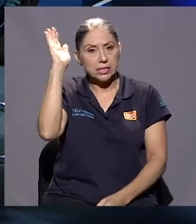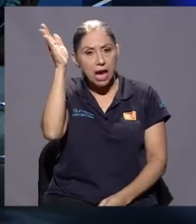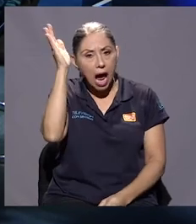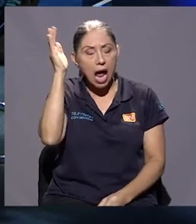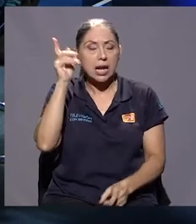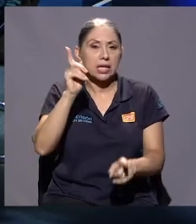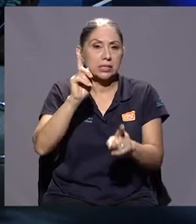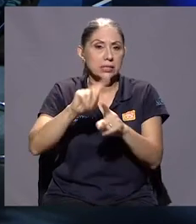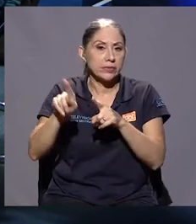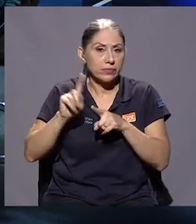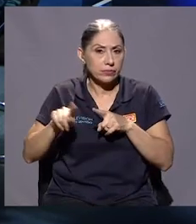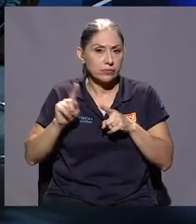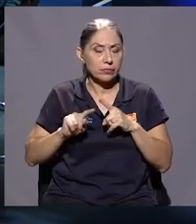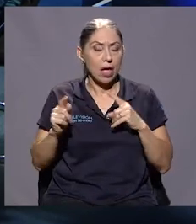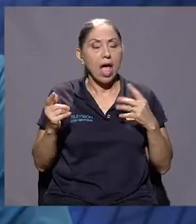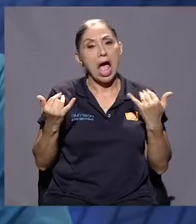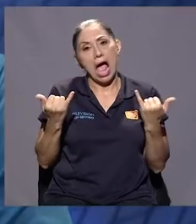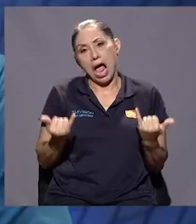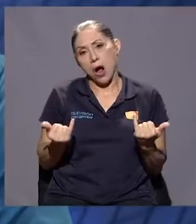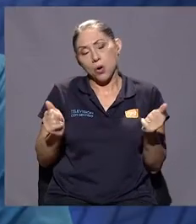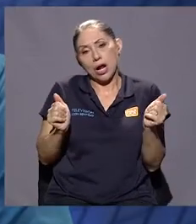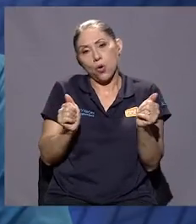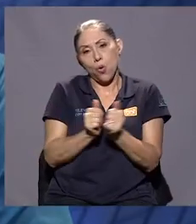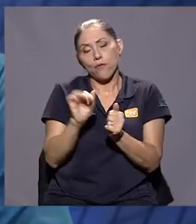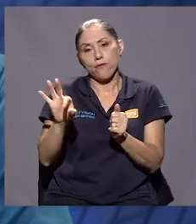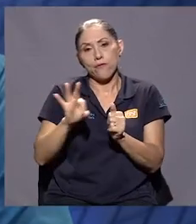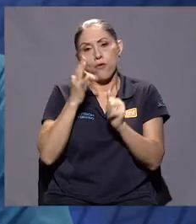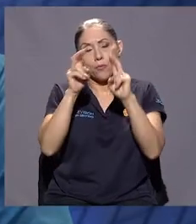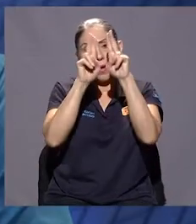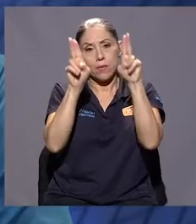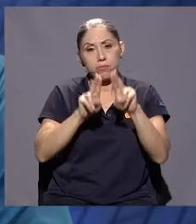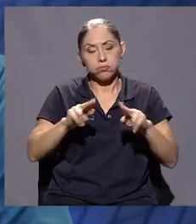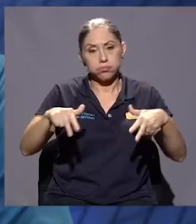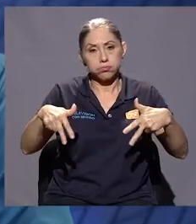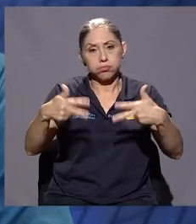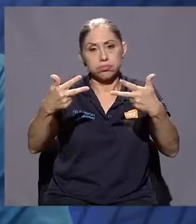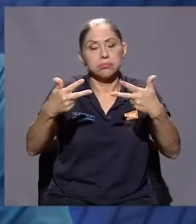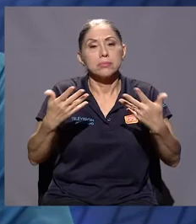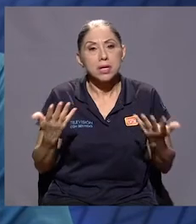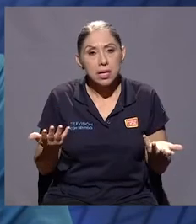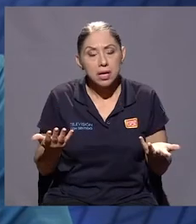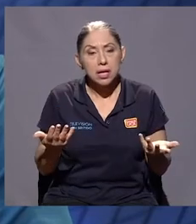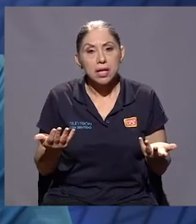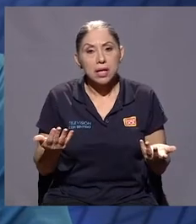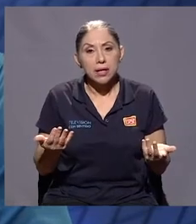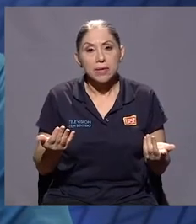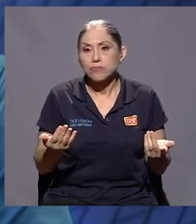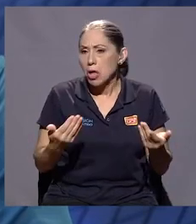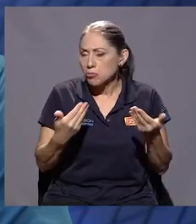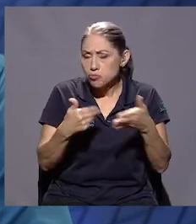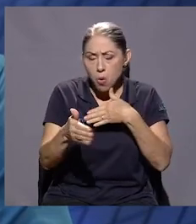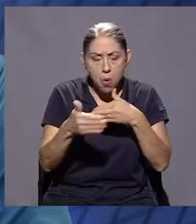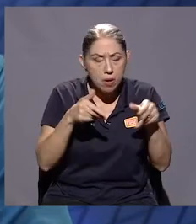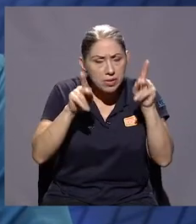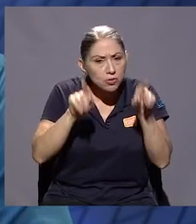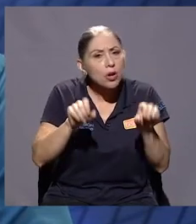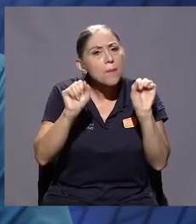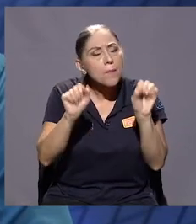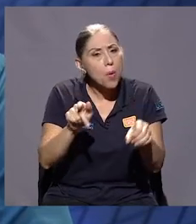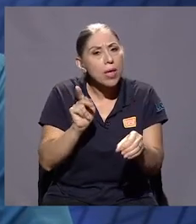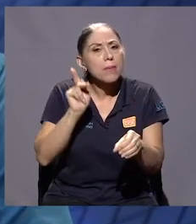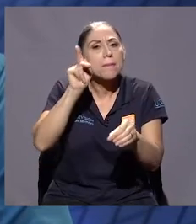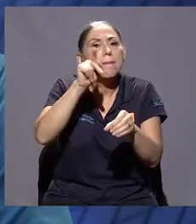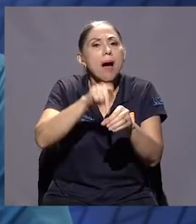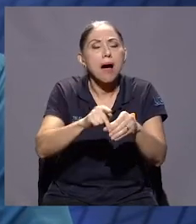adaptados a una modalidad virtual que eso sí concretamente bueno igual abierto es la ciudadanía donde se busca